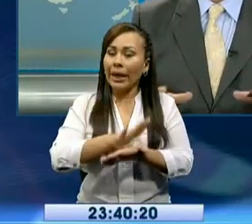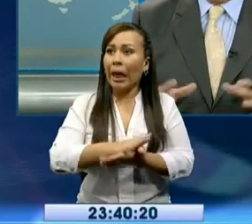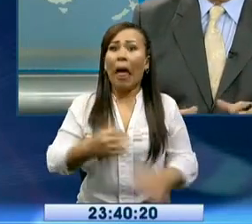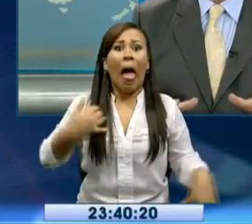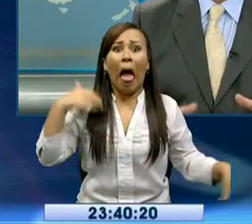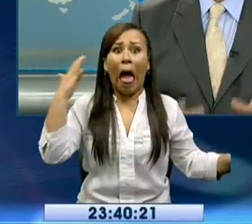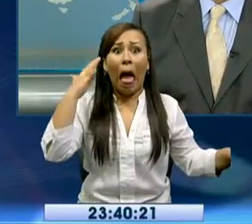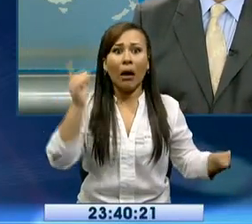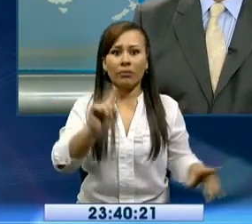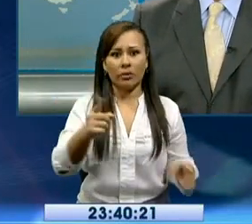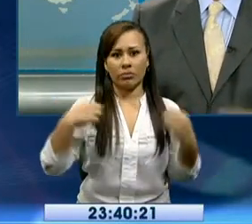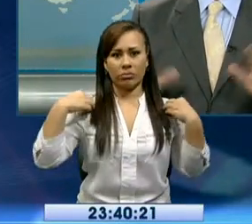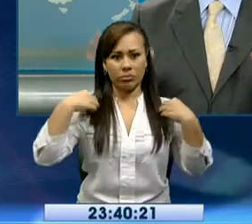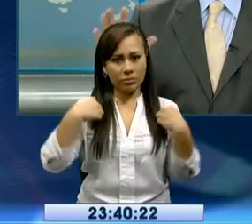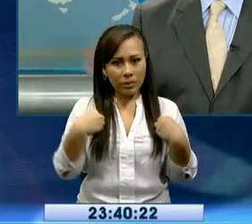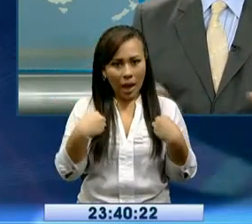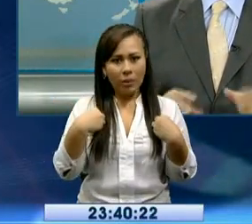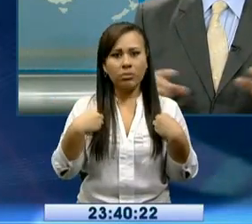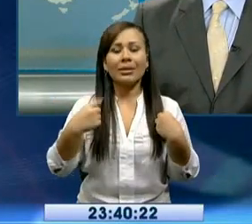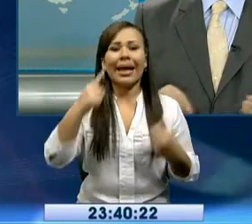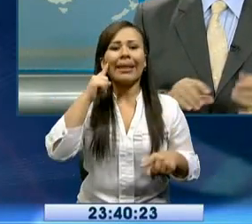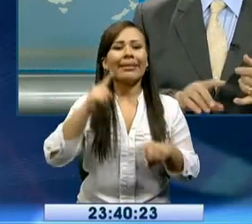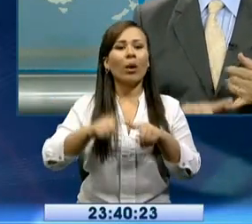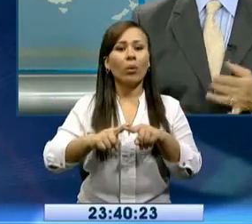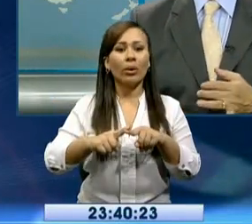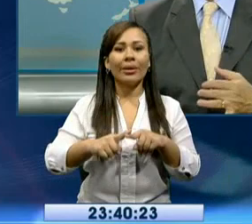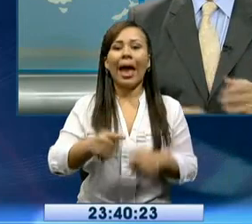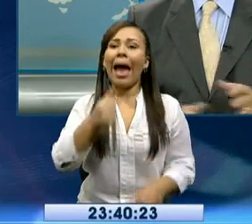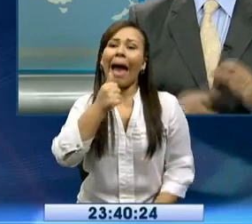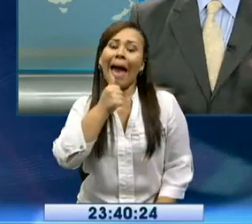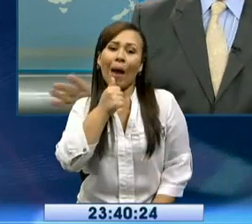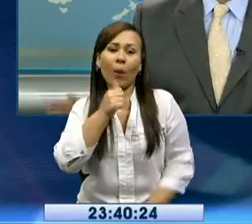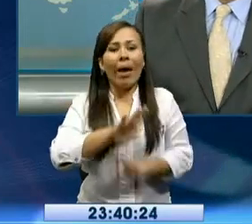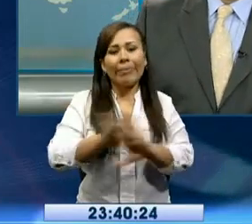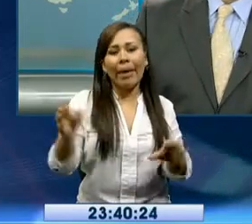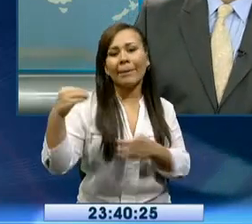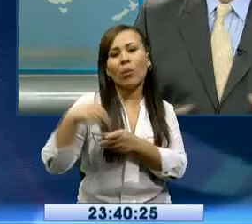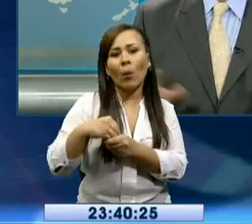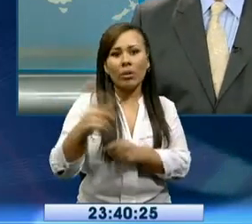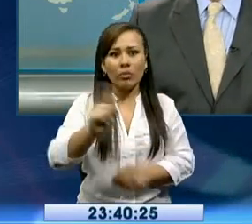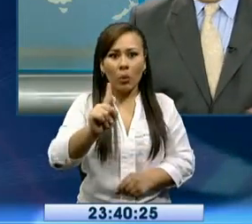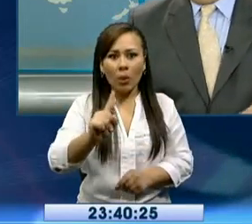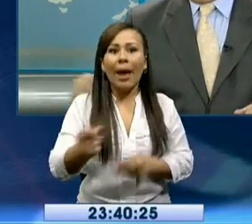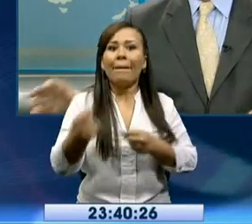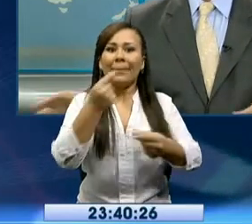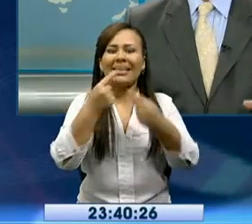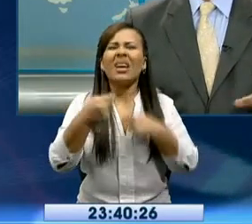esa famosa mochilita, que todo el mundo cree que es cuestión de agüita y ya está. Una agüita